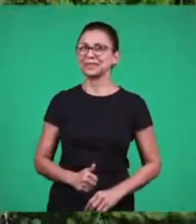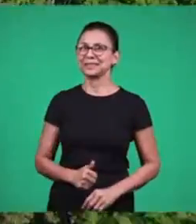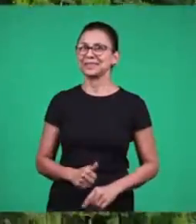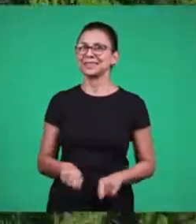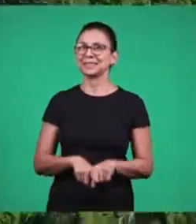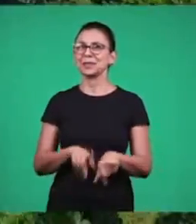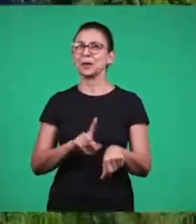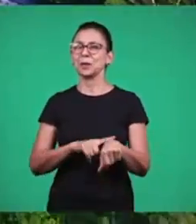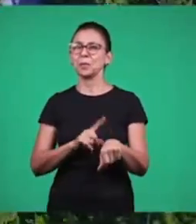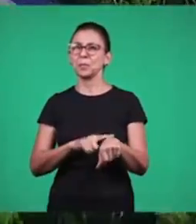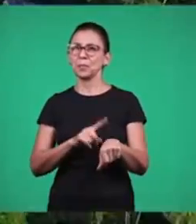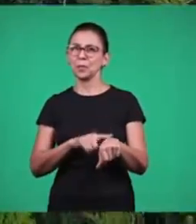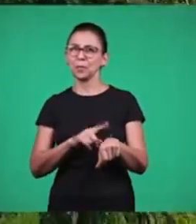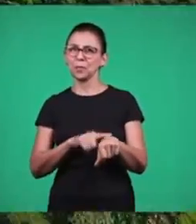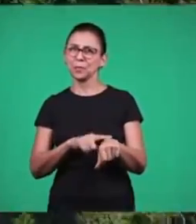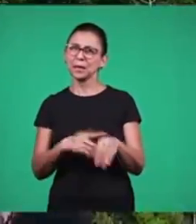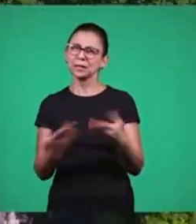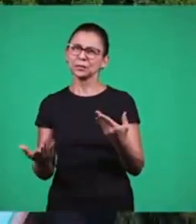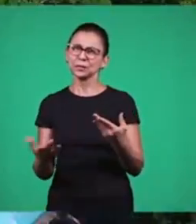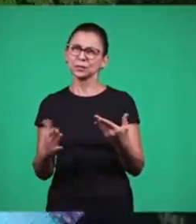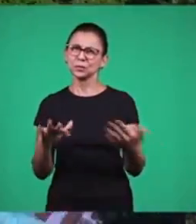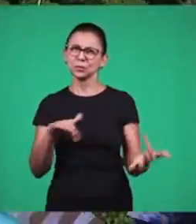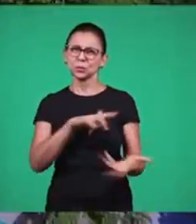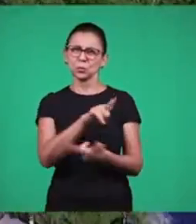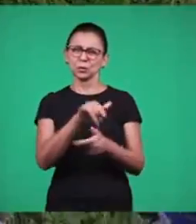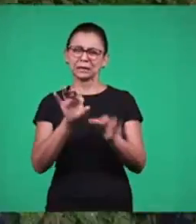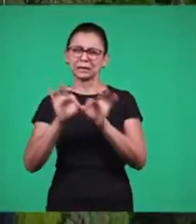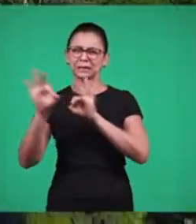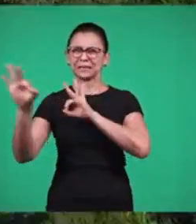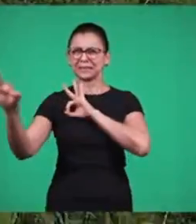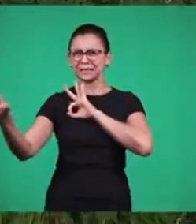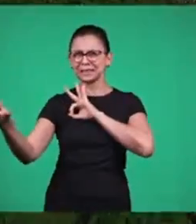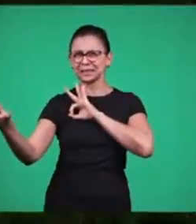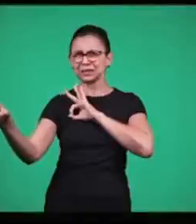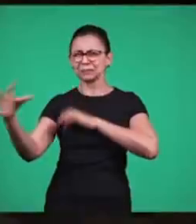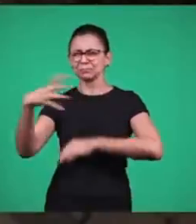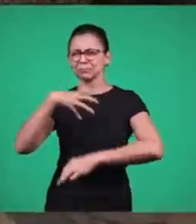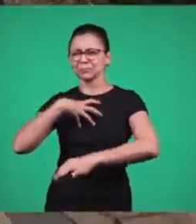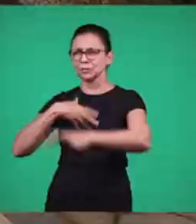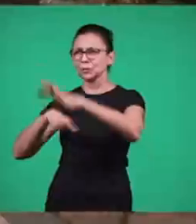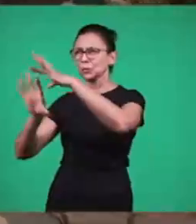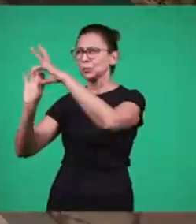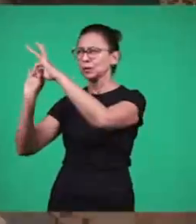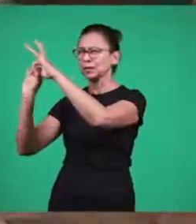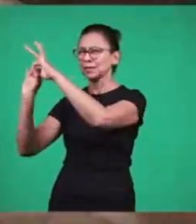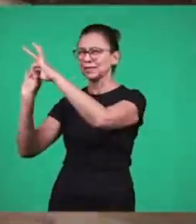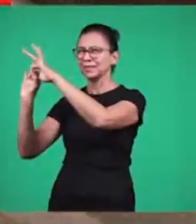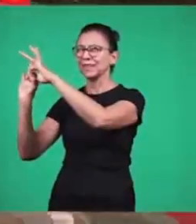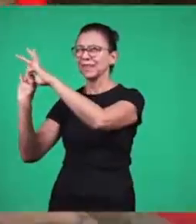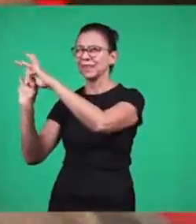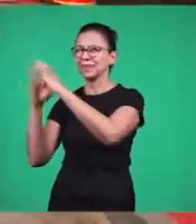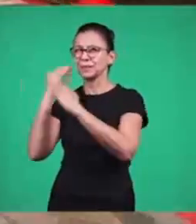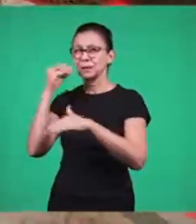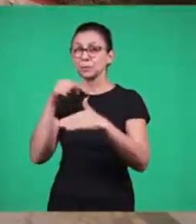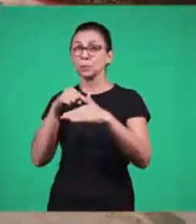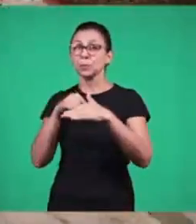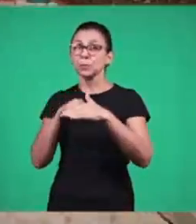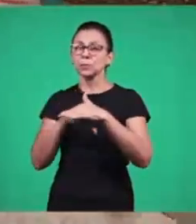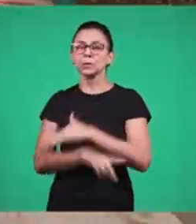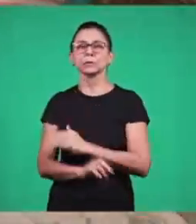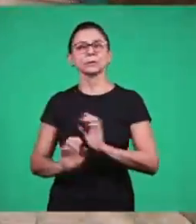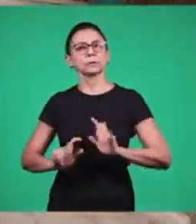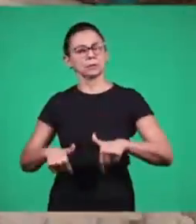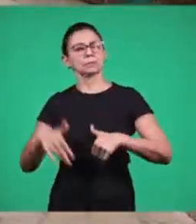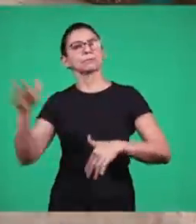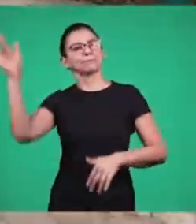proporciona momentos de distanciamiento del mundo en el que vivimos y comunión con Dios, y experiencias profundas